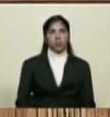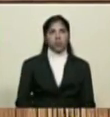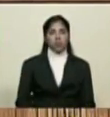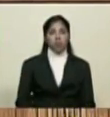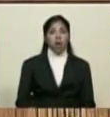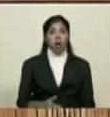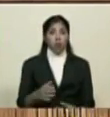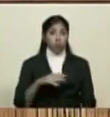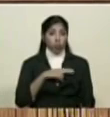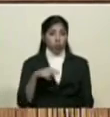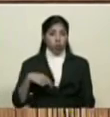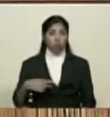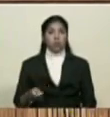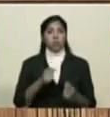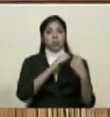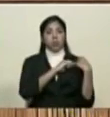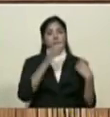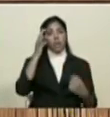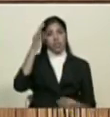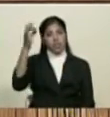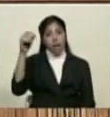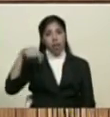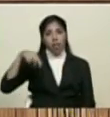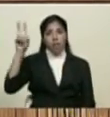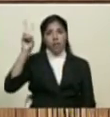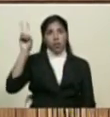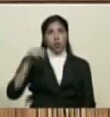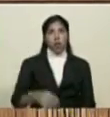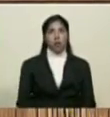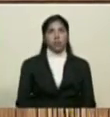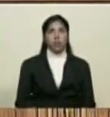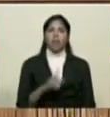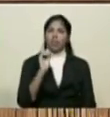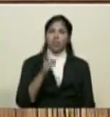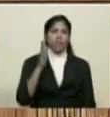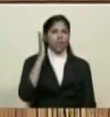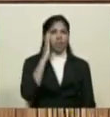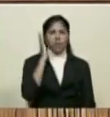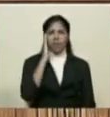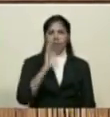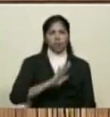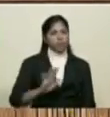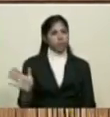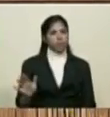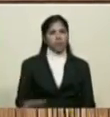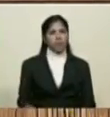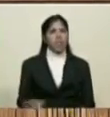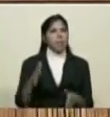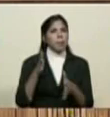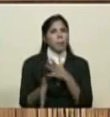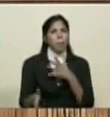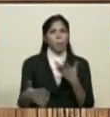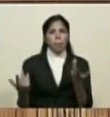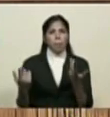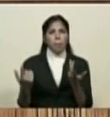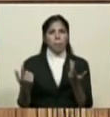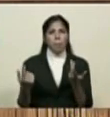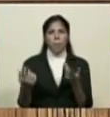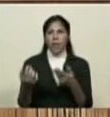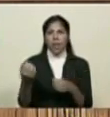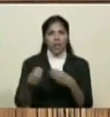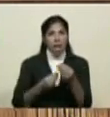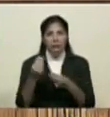República, decía la presidenta Delcy, tenía que saber qué camino habíamos recorrido, qué